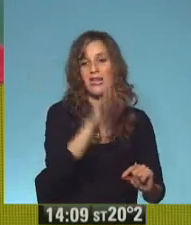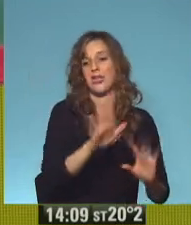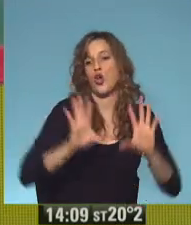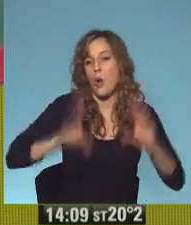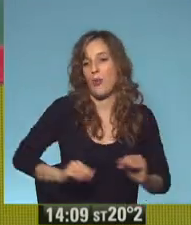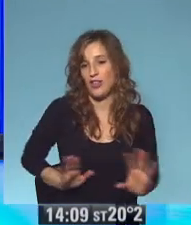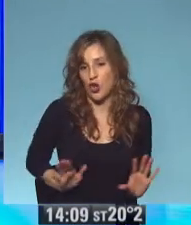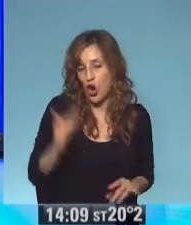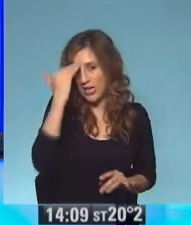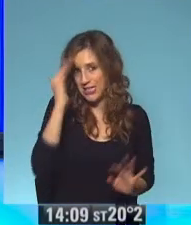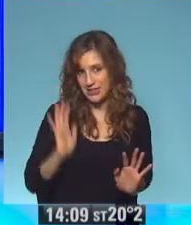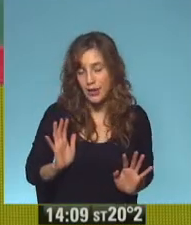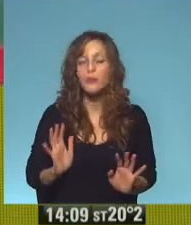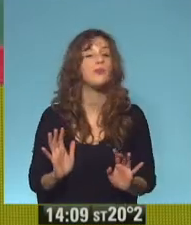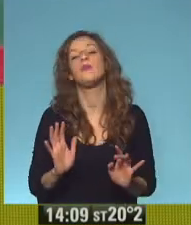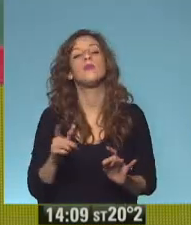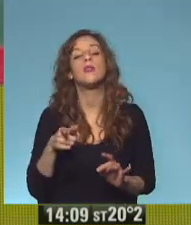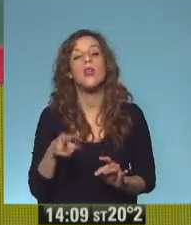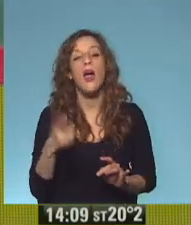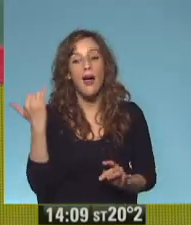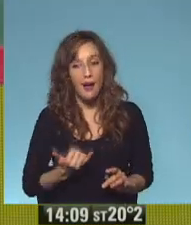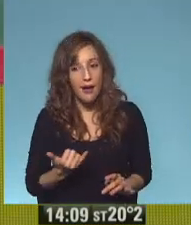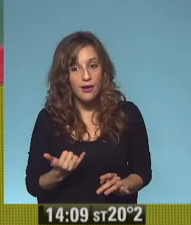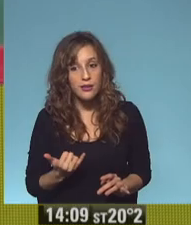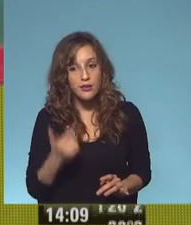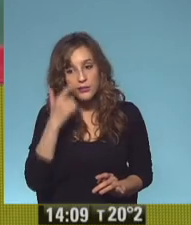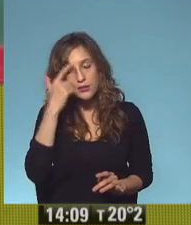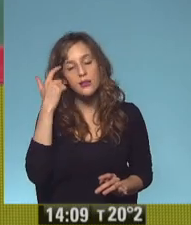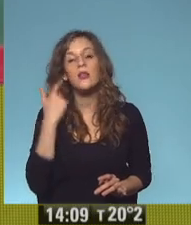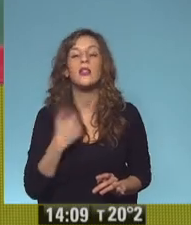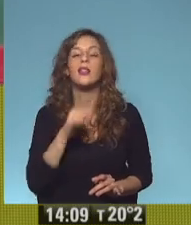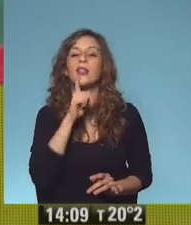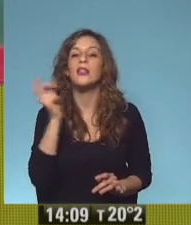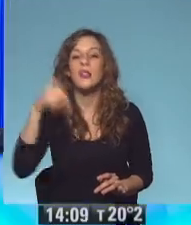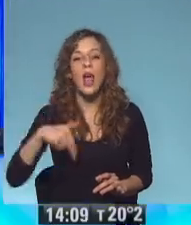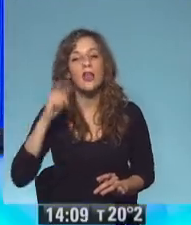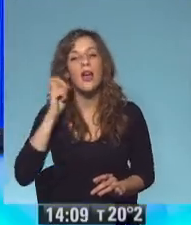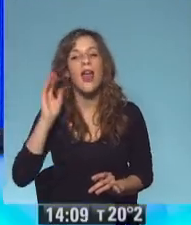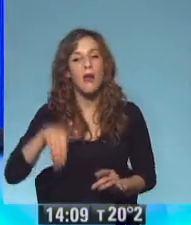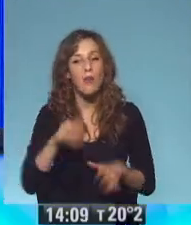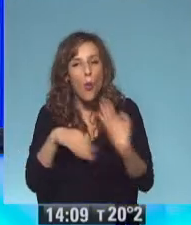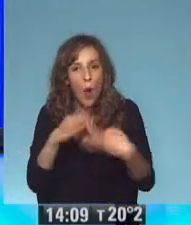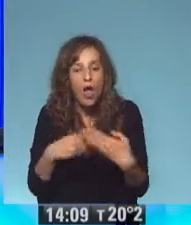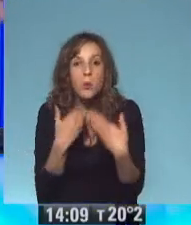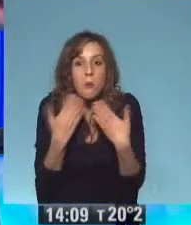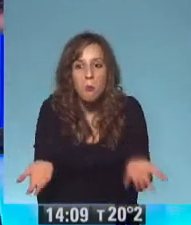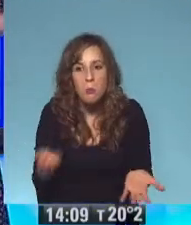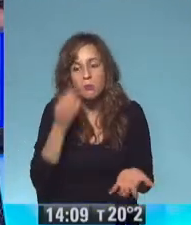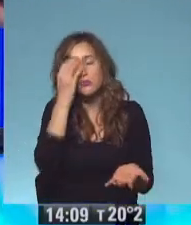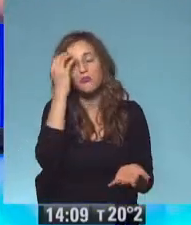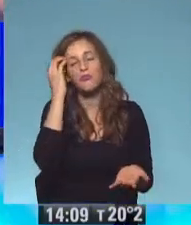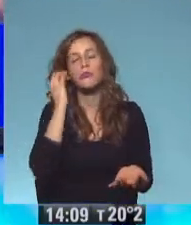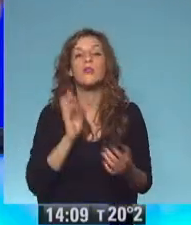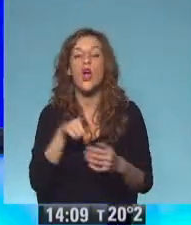¿no? Sí. Tenemos. ¿Lo tenemos en el portal? ¿Está? El Tangram no sé. ¿No está? No. Bueno, lo buscamos. Sí. Bien. A ver. ¿Había